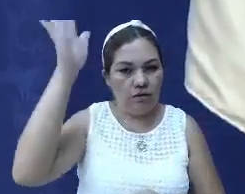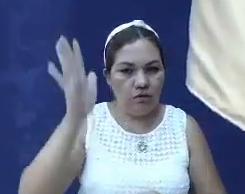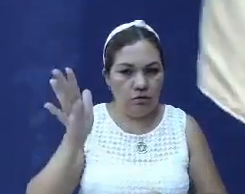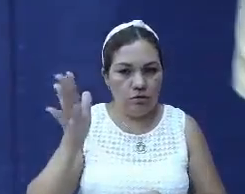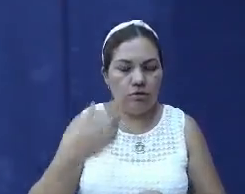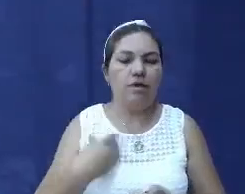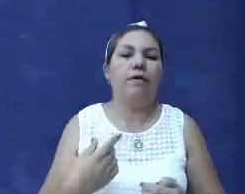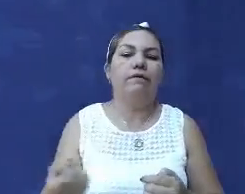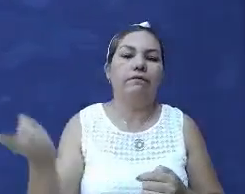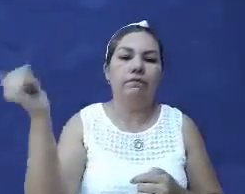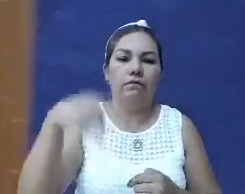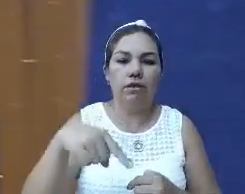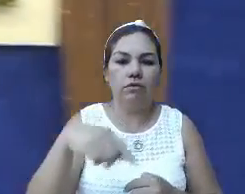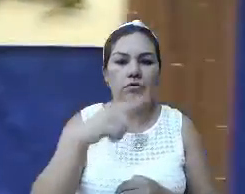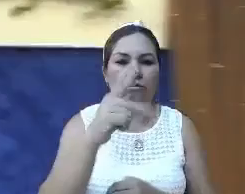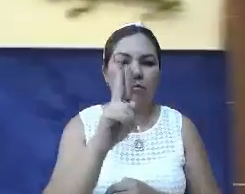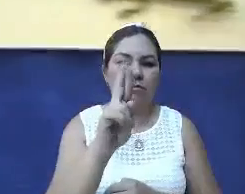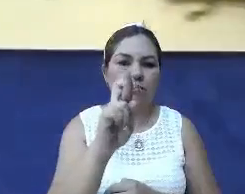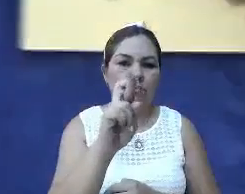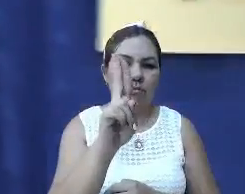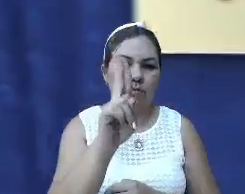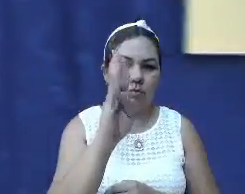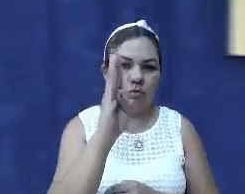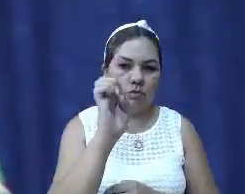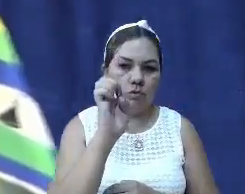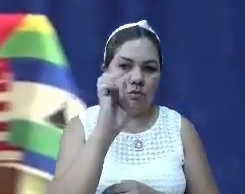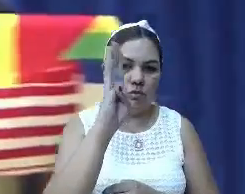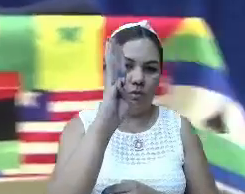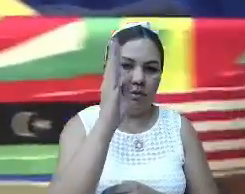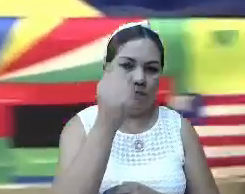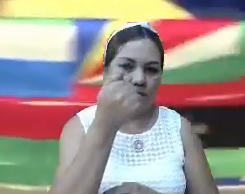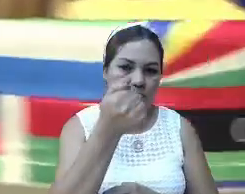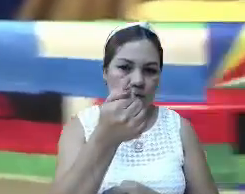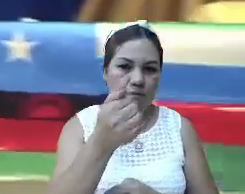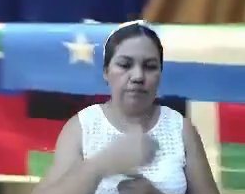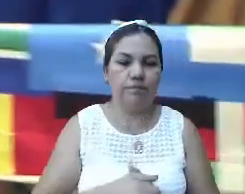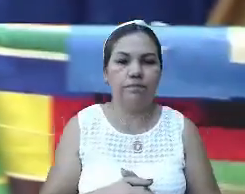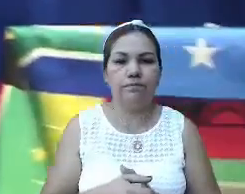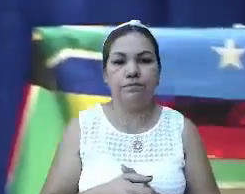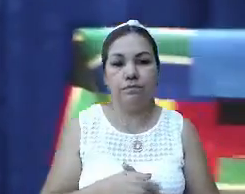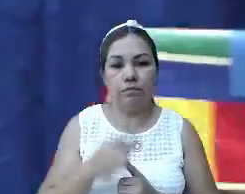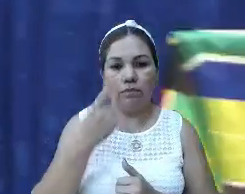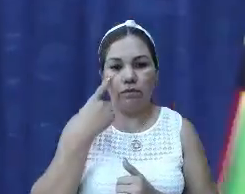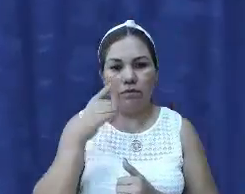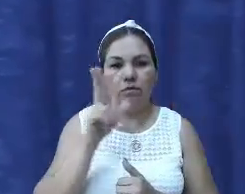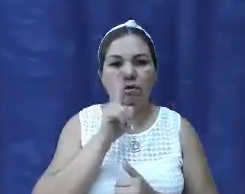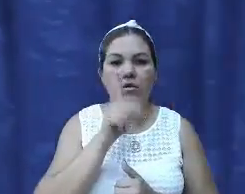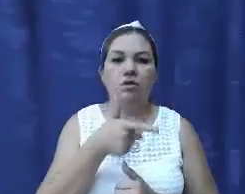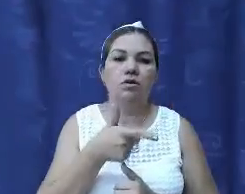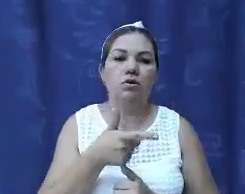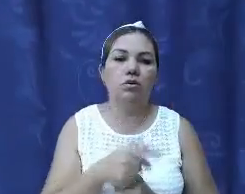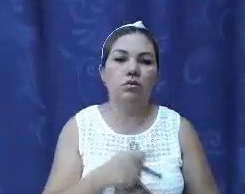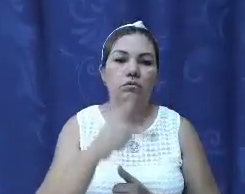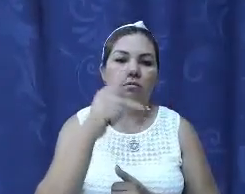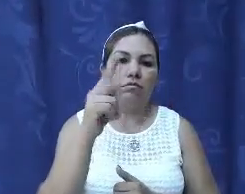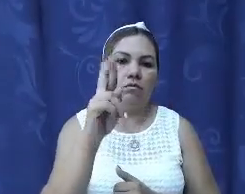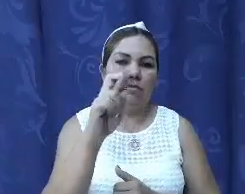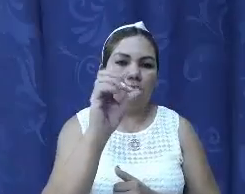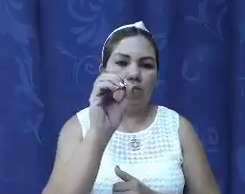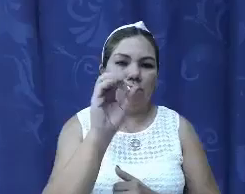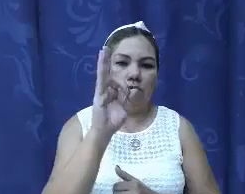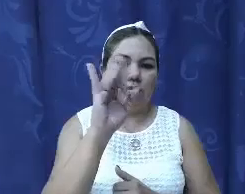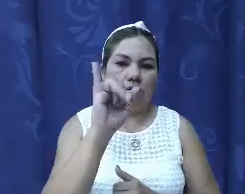Biblia. Entonces vemos acá que el hijo pródigo viene la hambruna y lo pierde todo. Entonces va a